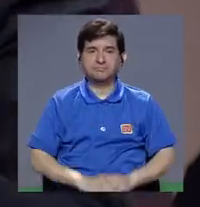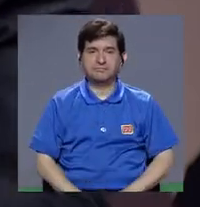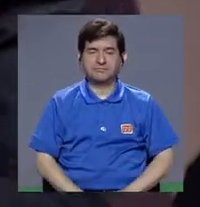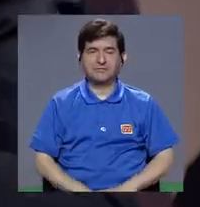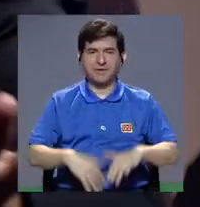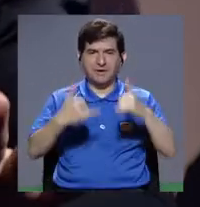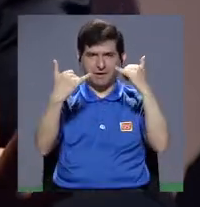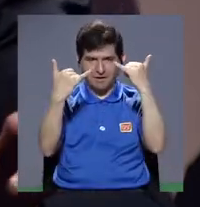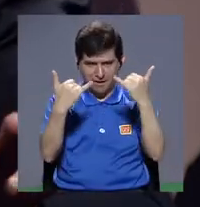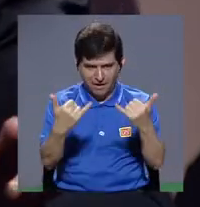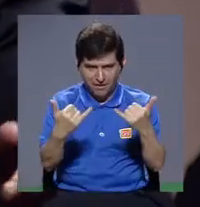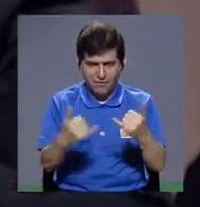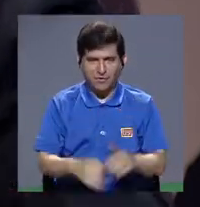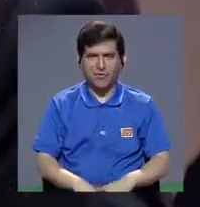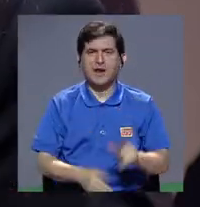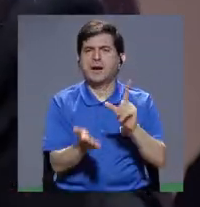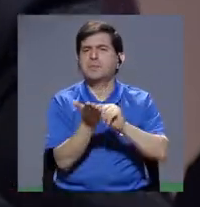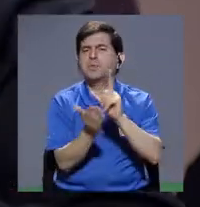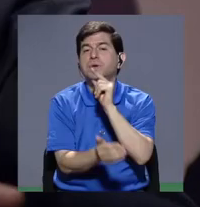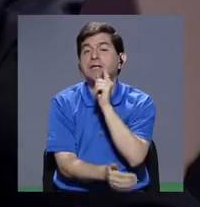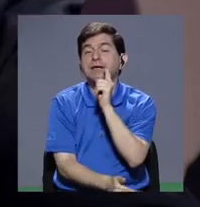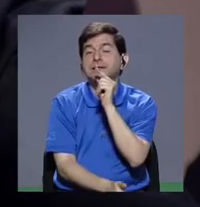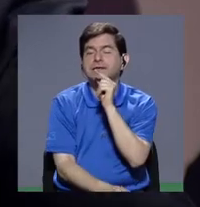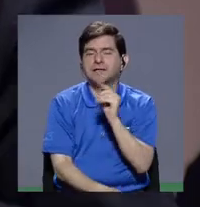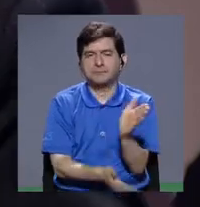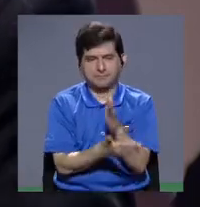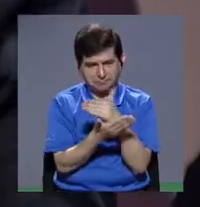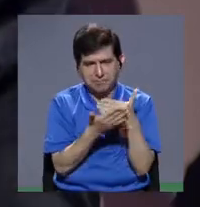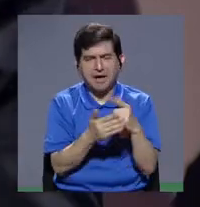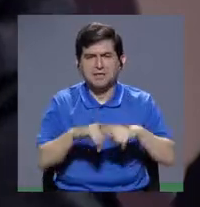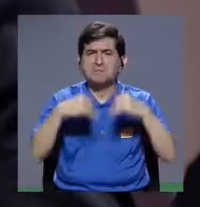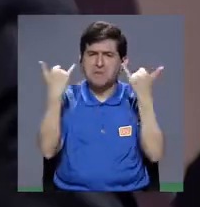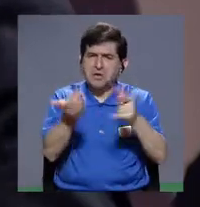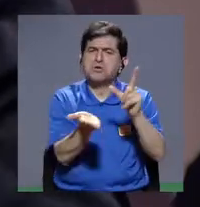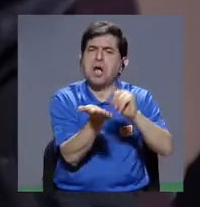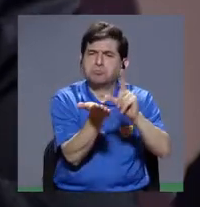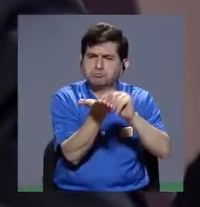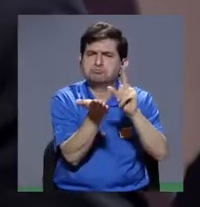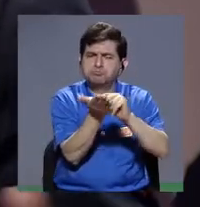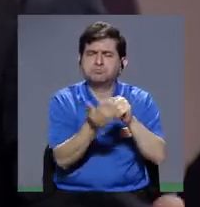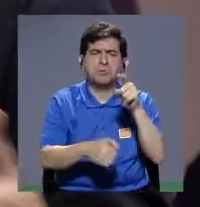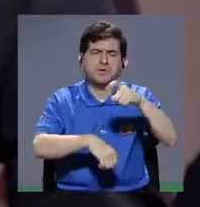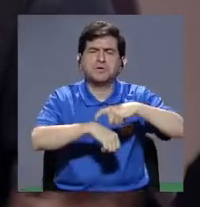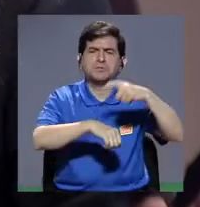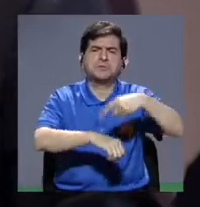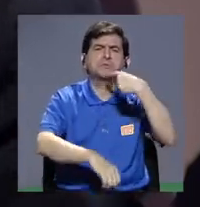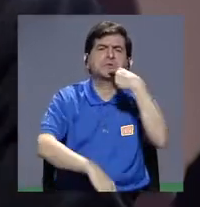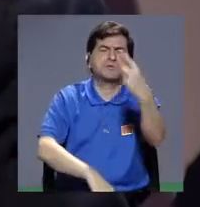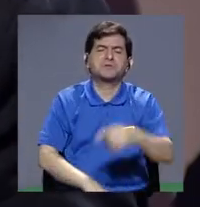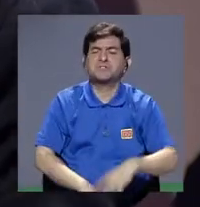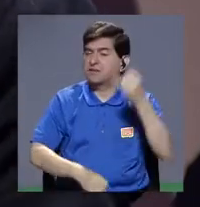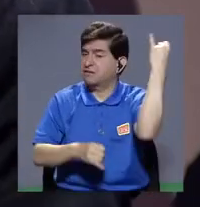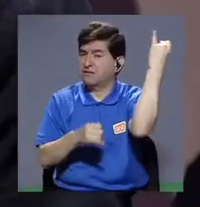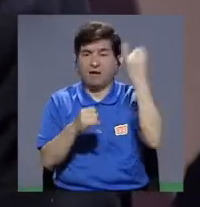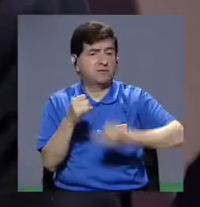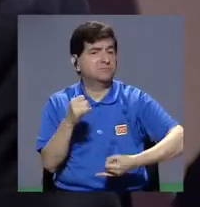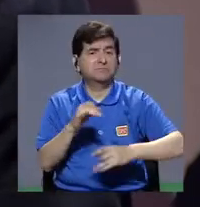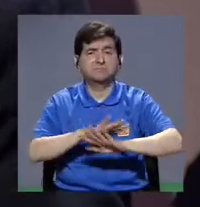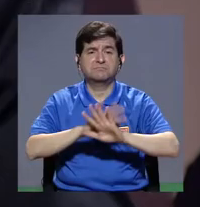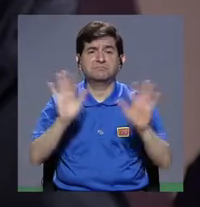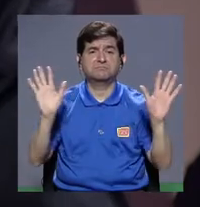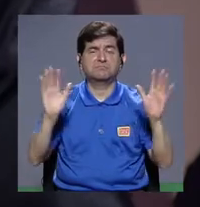viene la parte de quien te la pública que es parte pero digamos que una vez publicada que ahí ya sí podemos decir se acabó